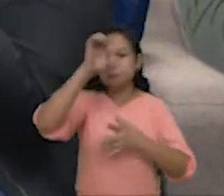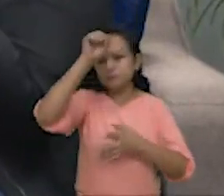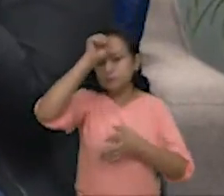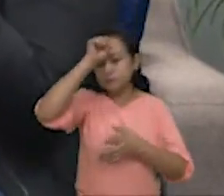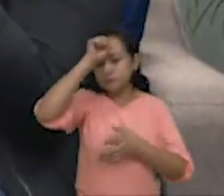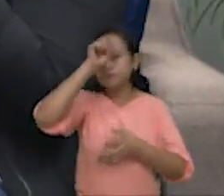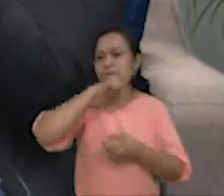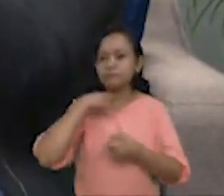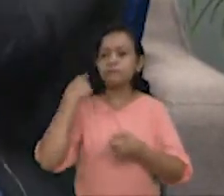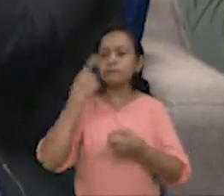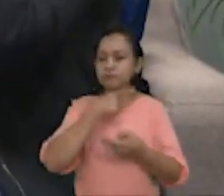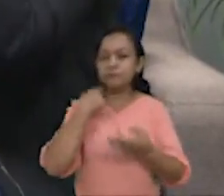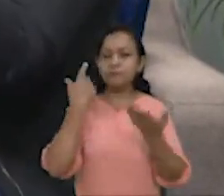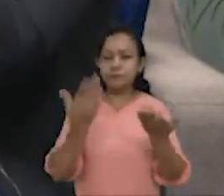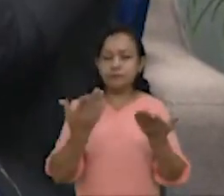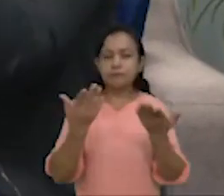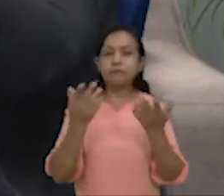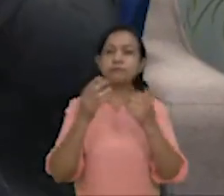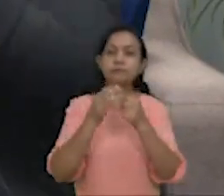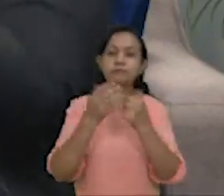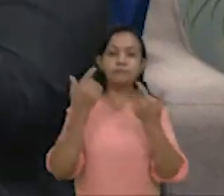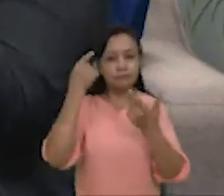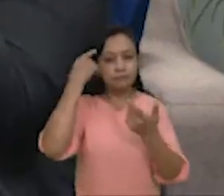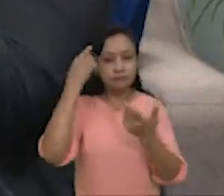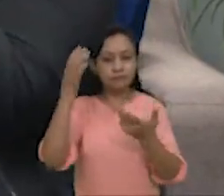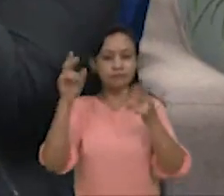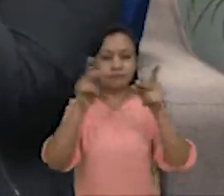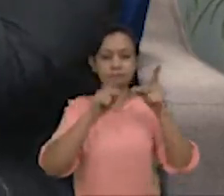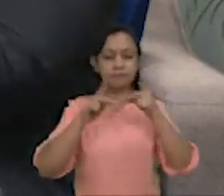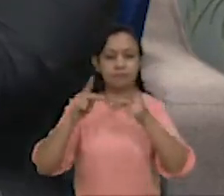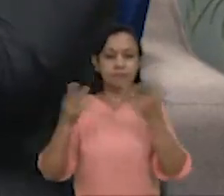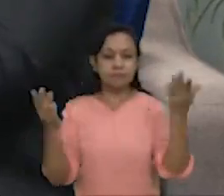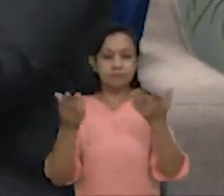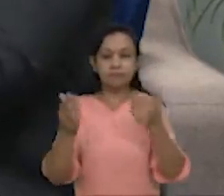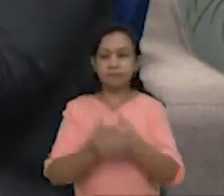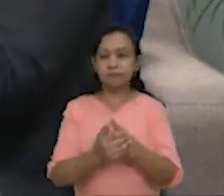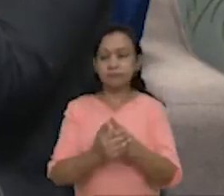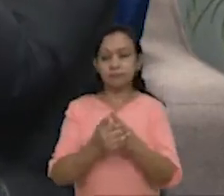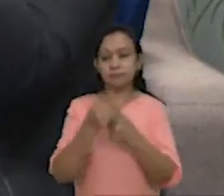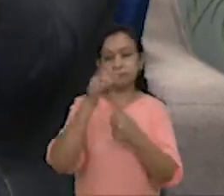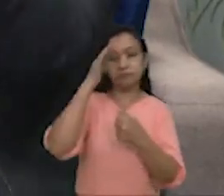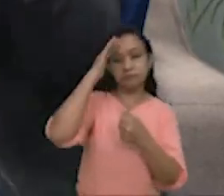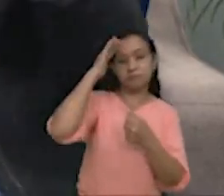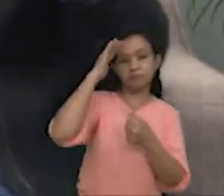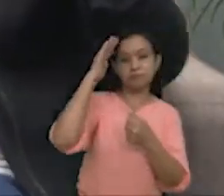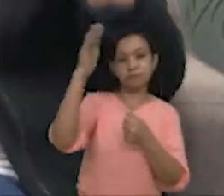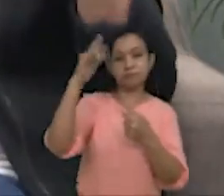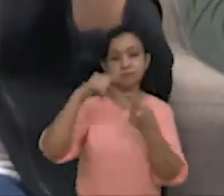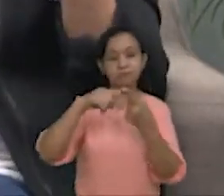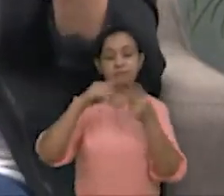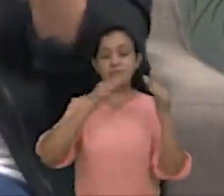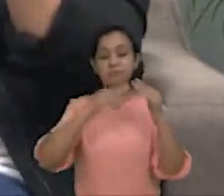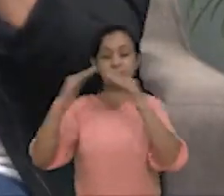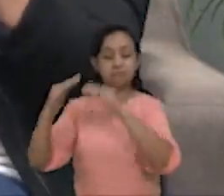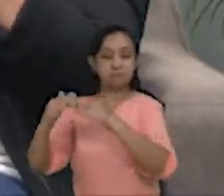una creencia, porque es sacrosanto y vos crees fielmente en esa persona, o a lo mejor en tu jefe, o a lo mejor en tu vecino,